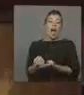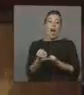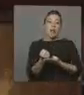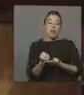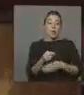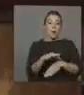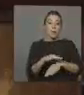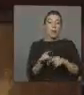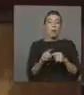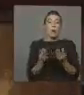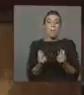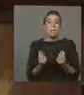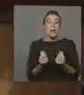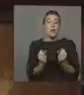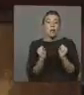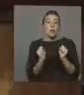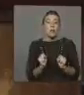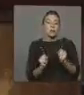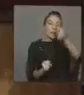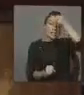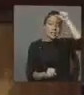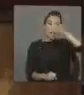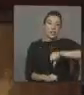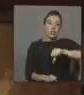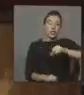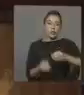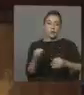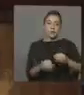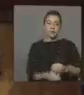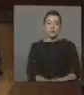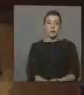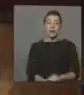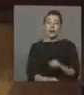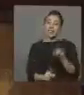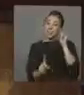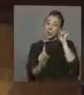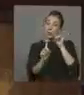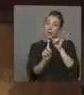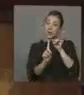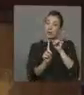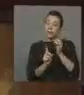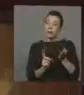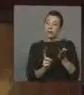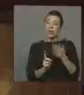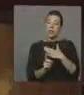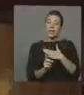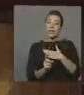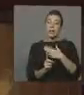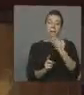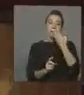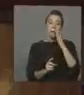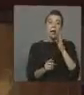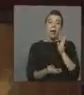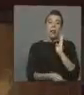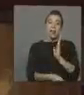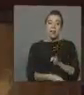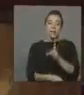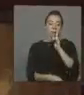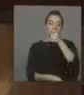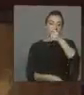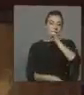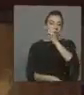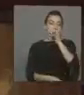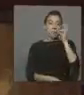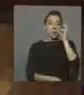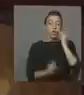médica por temor a una posible sanción penal. Con este objetivo en mente se ha buscado privilegiar el deber de confidencialidad